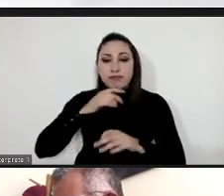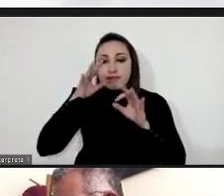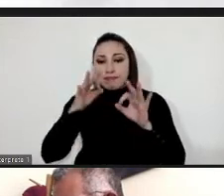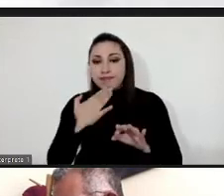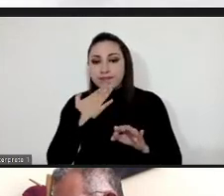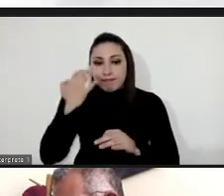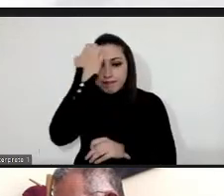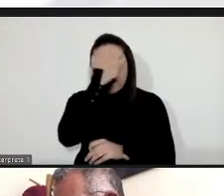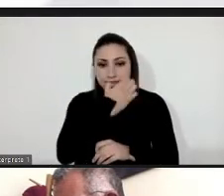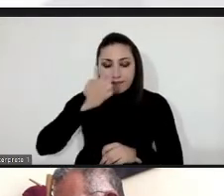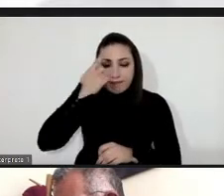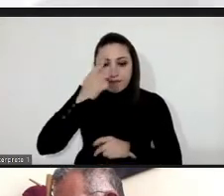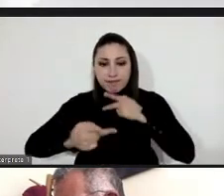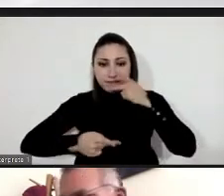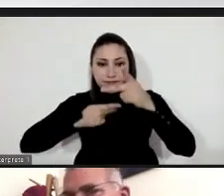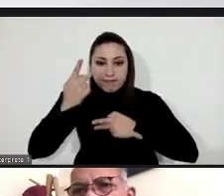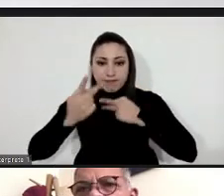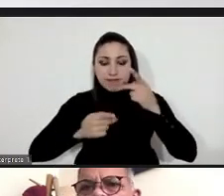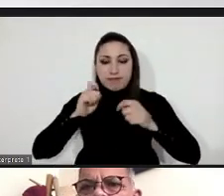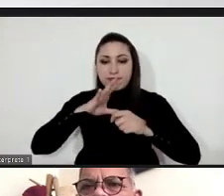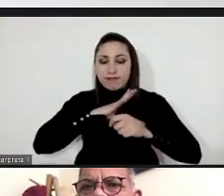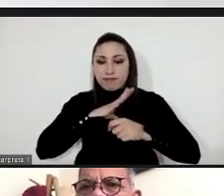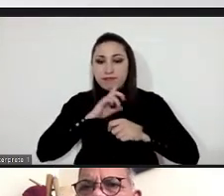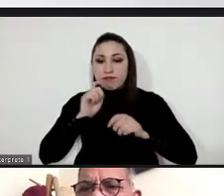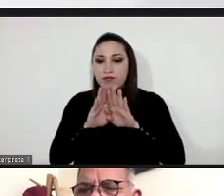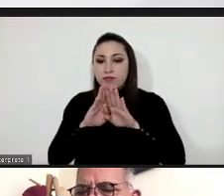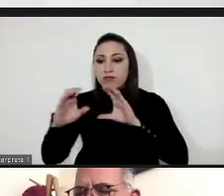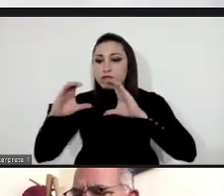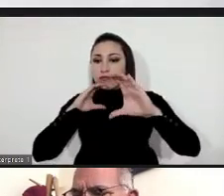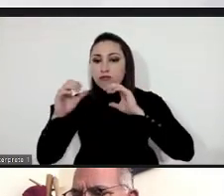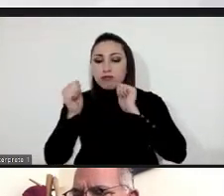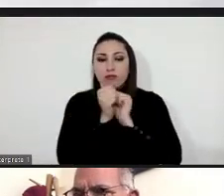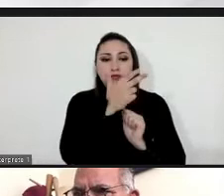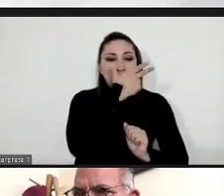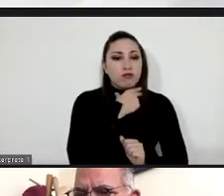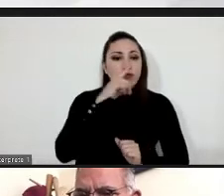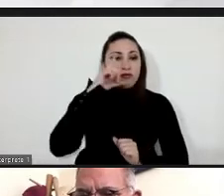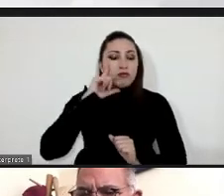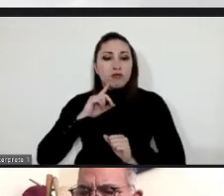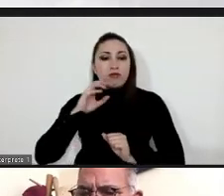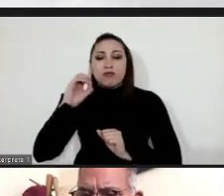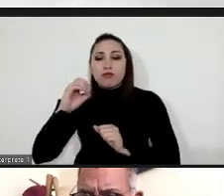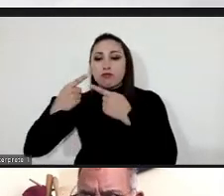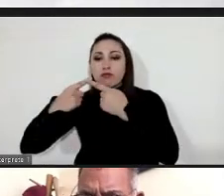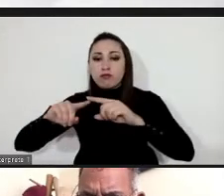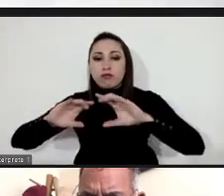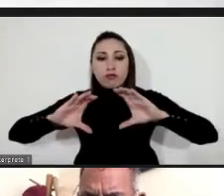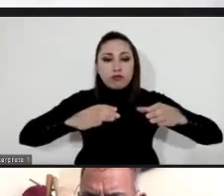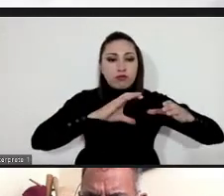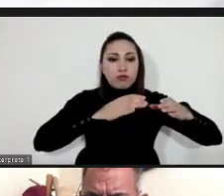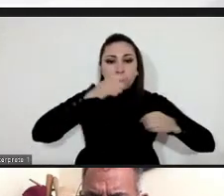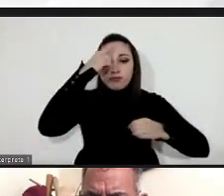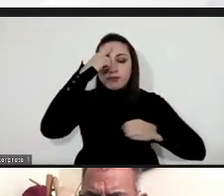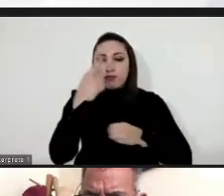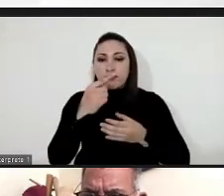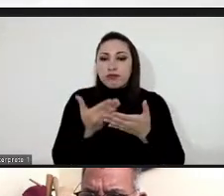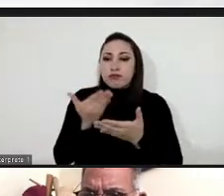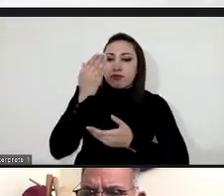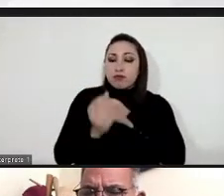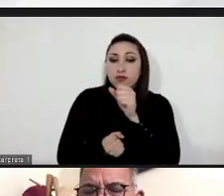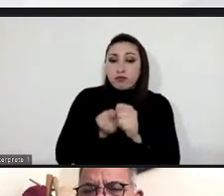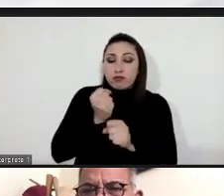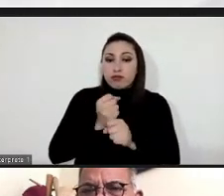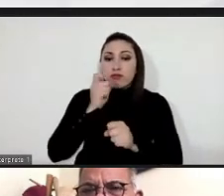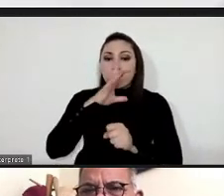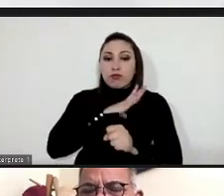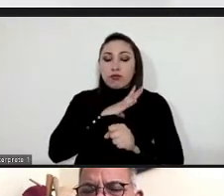alternativa que aborda las relaciones entre los géneros y que permite enfocar y comprender las desigualdades construidas socialmente entre